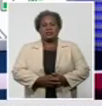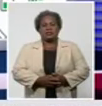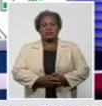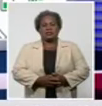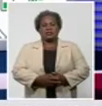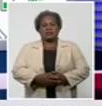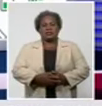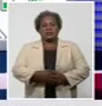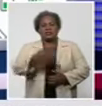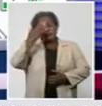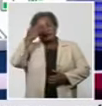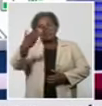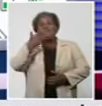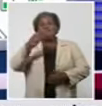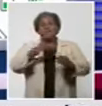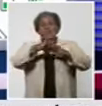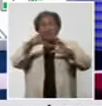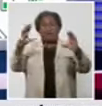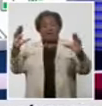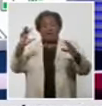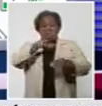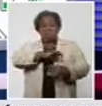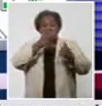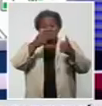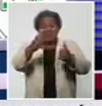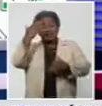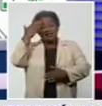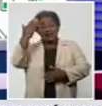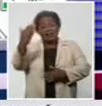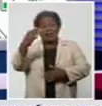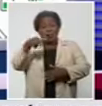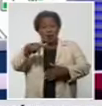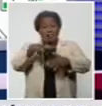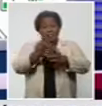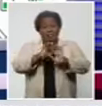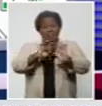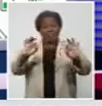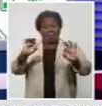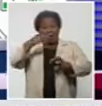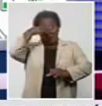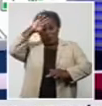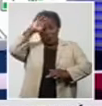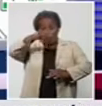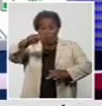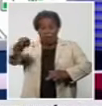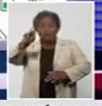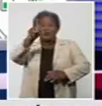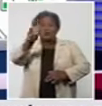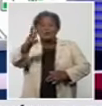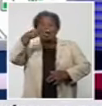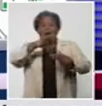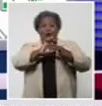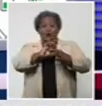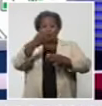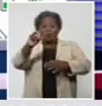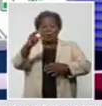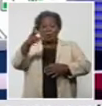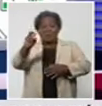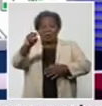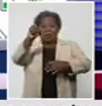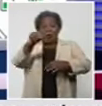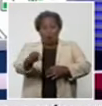Hola, ¿qué tal? Muy buenos días. Qué gusto saludarles en este día muy especial para todos los cubanos. Es 13 de agosto del año 2020 y hoy